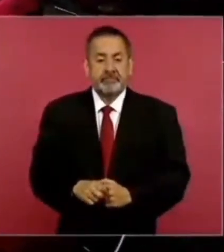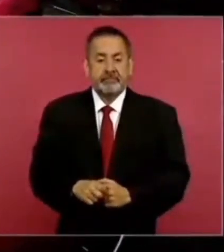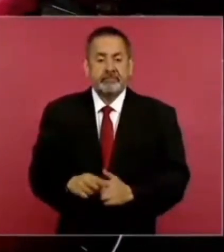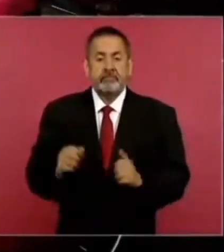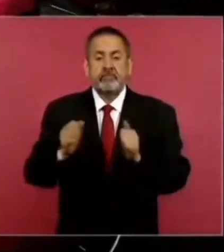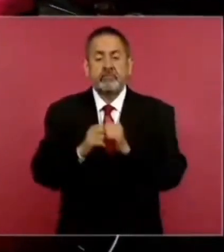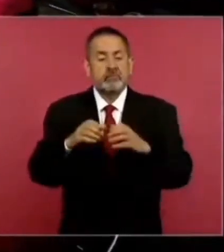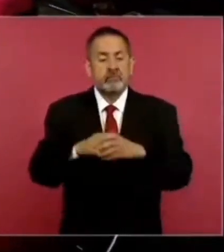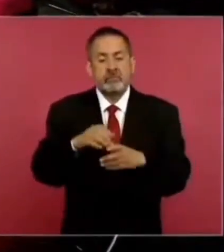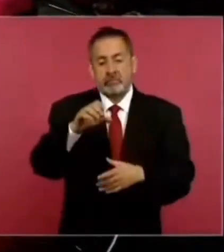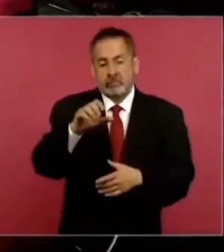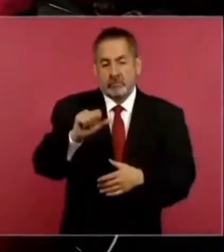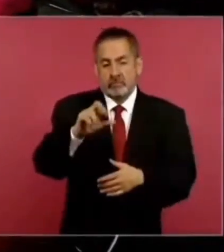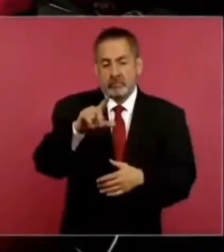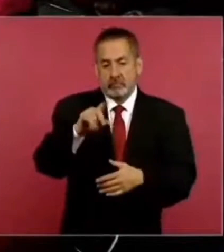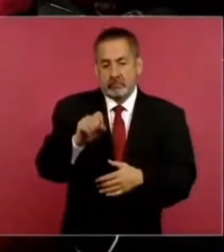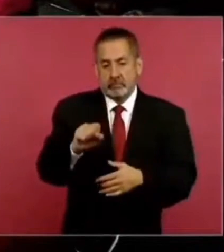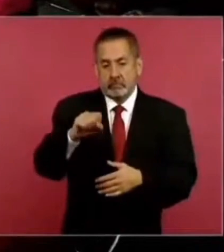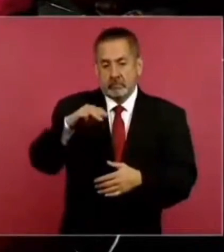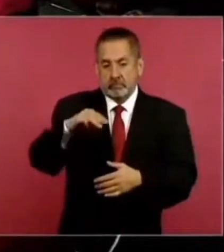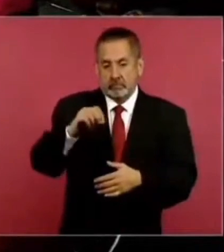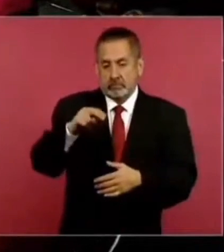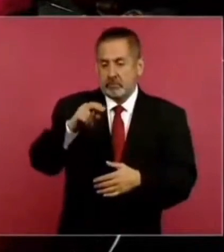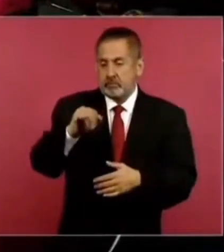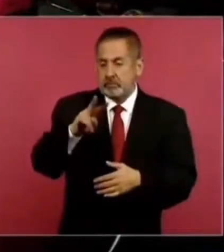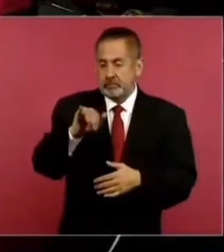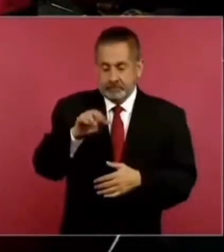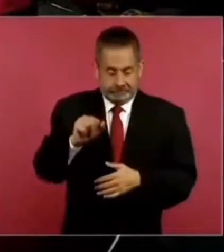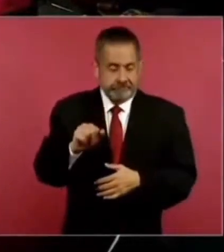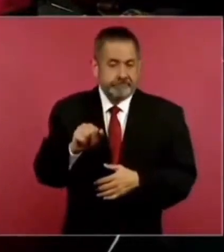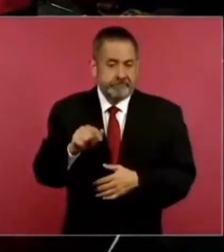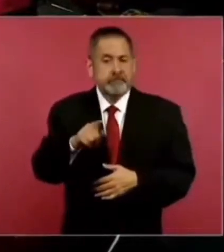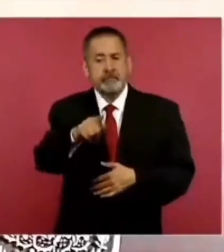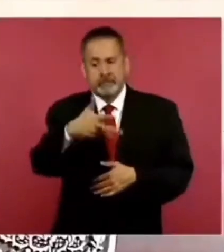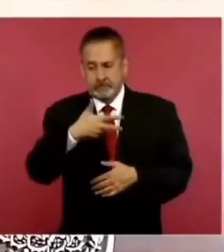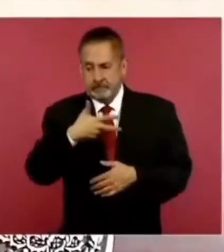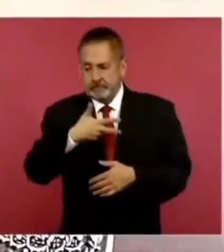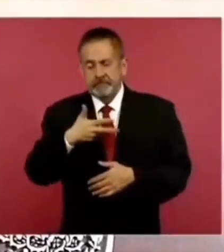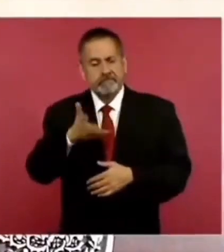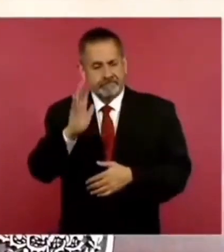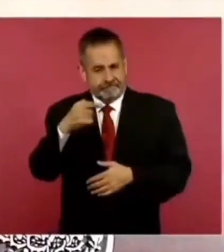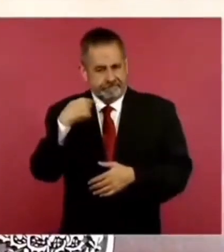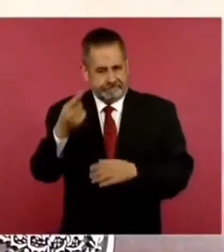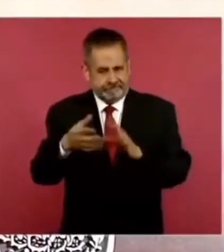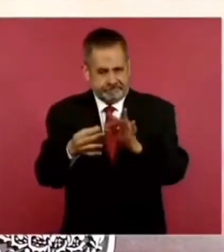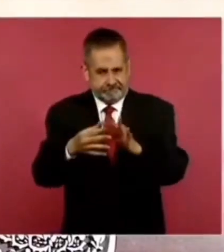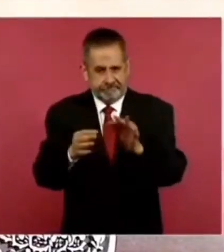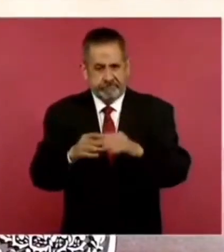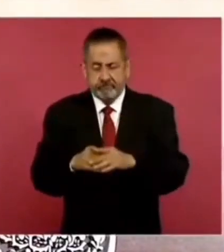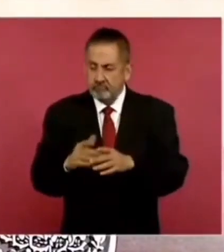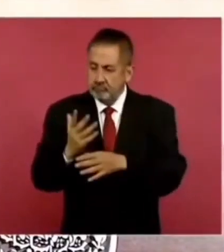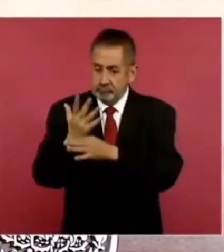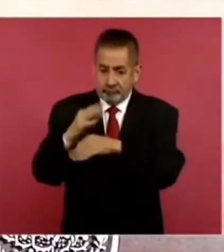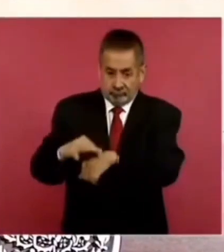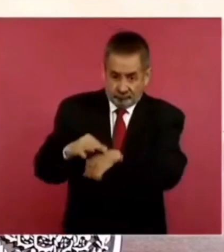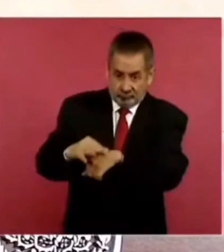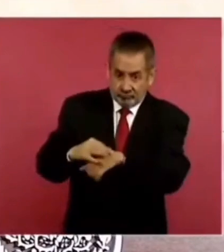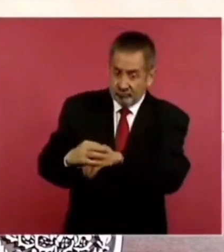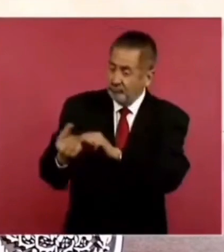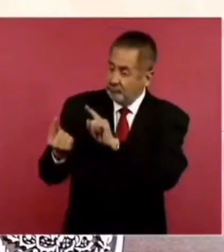Carlos Monsiváis. Y yo tengo, ya lo he explicado, pues un testimonio.